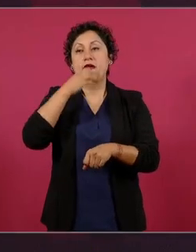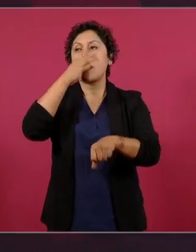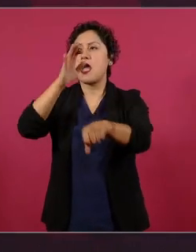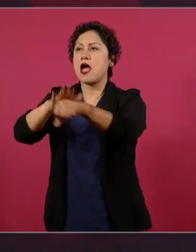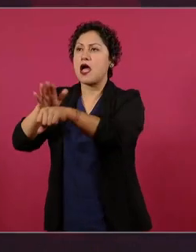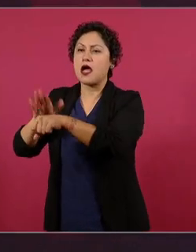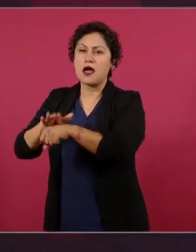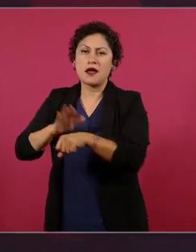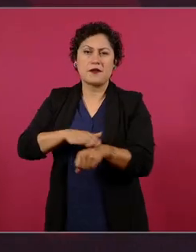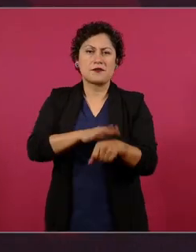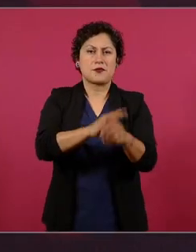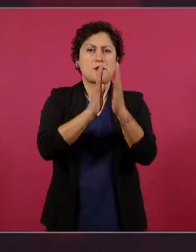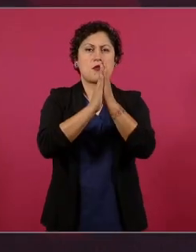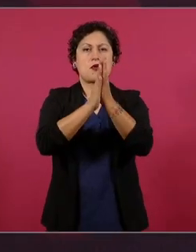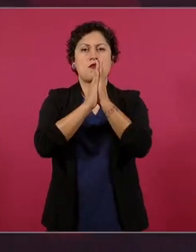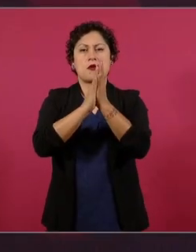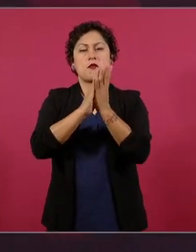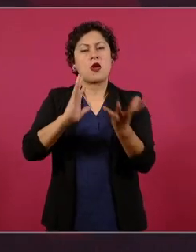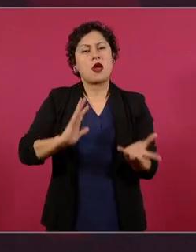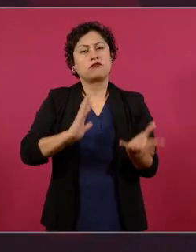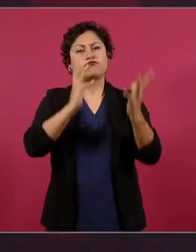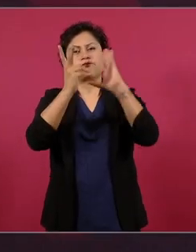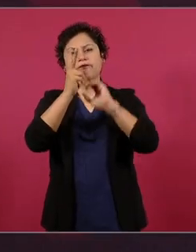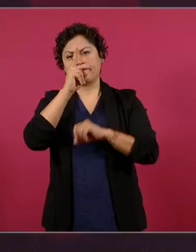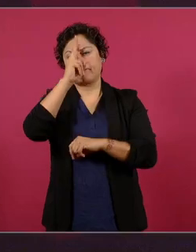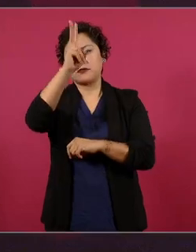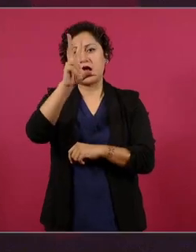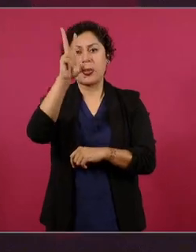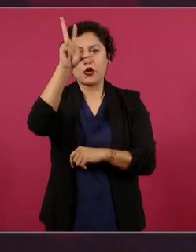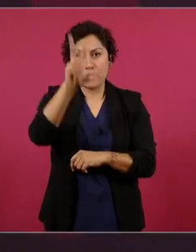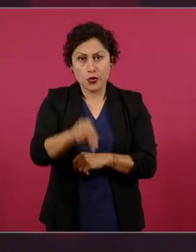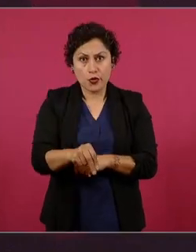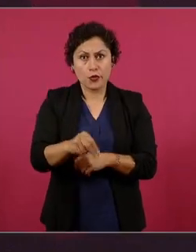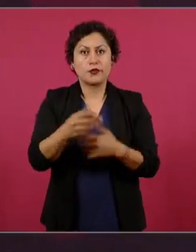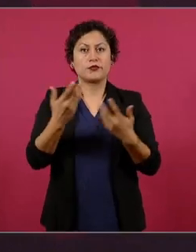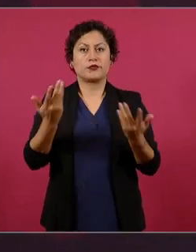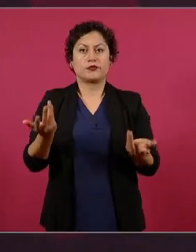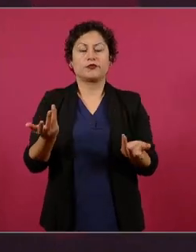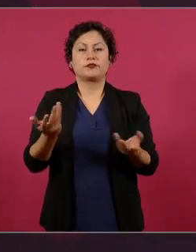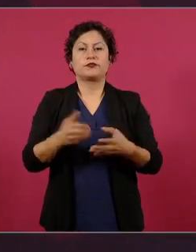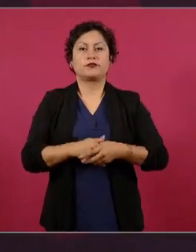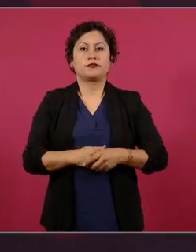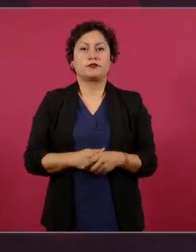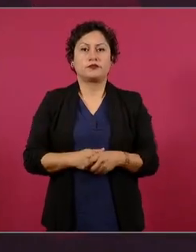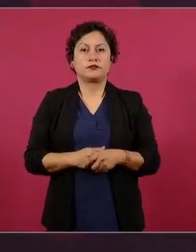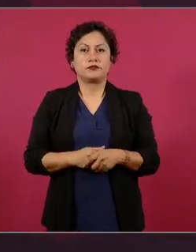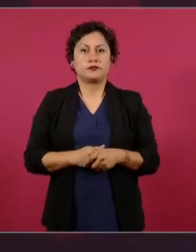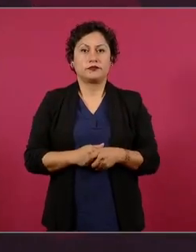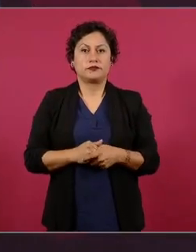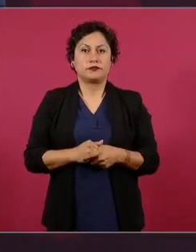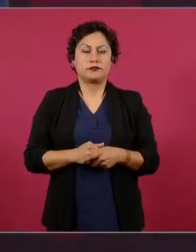que no se agredan. Y lo otro es un